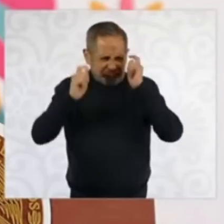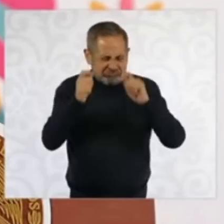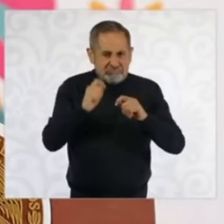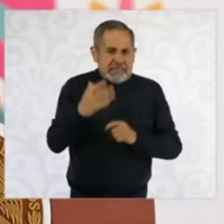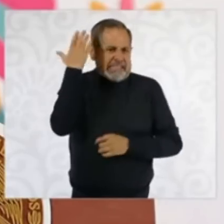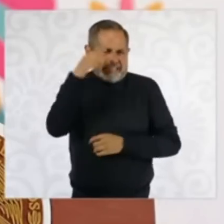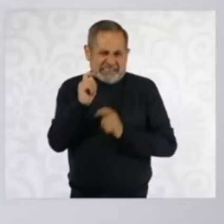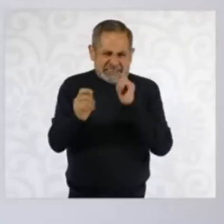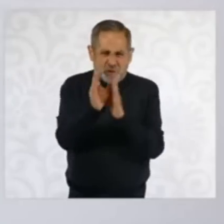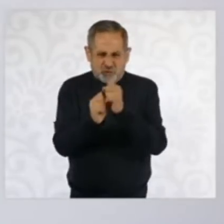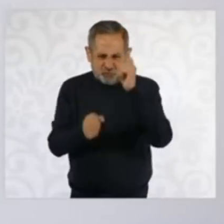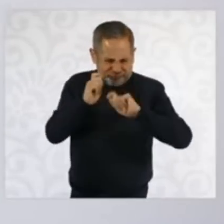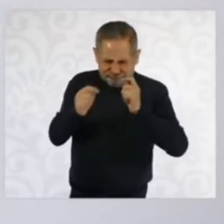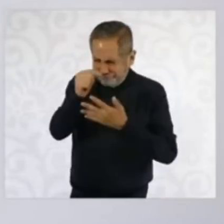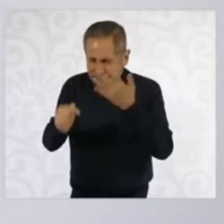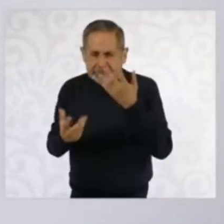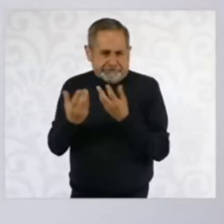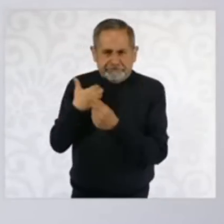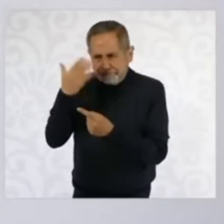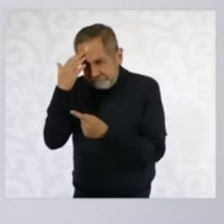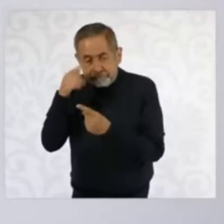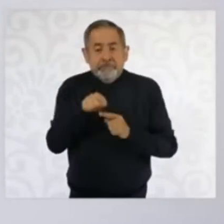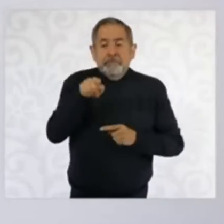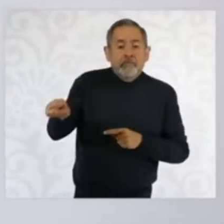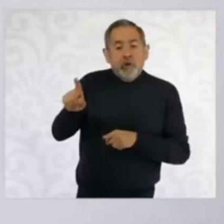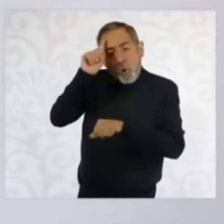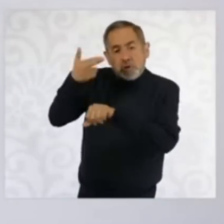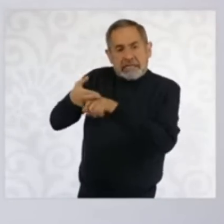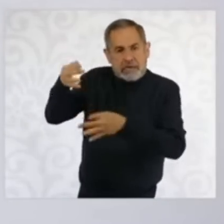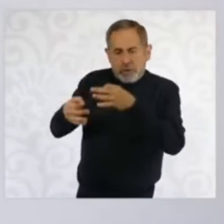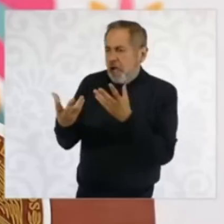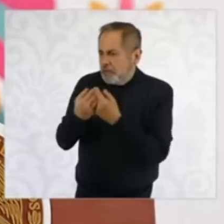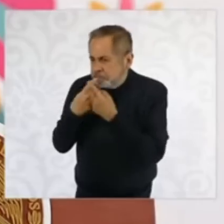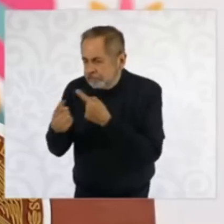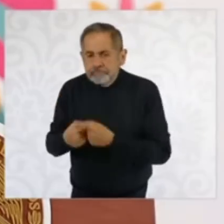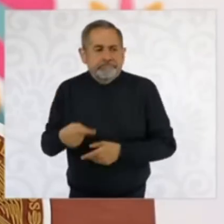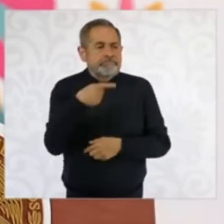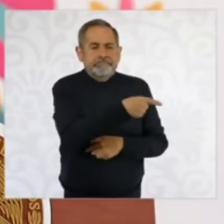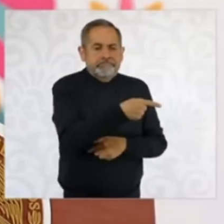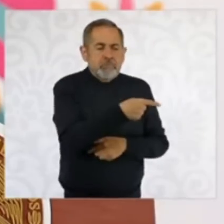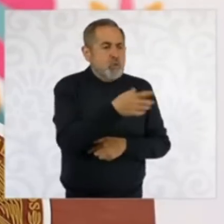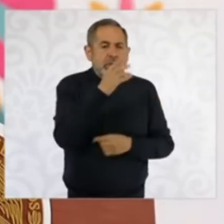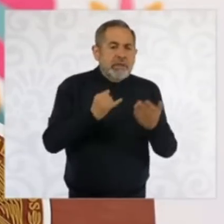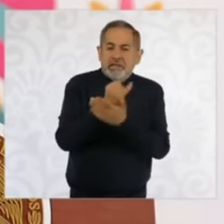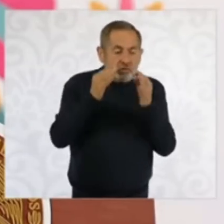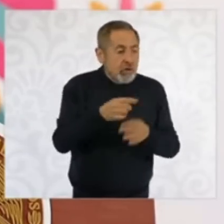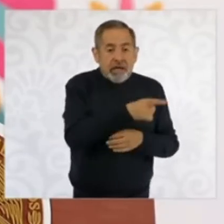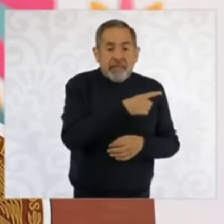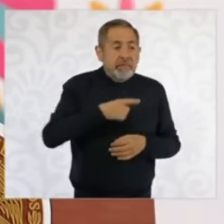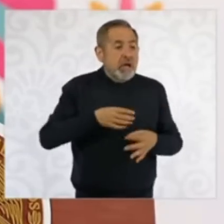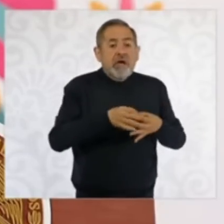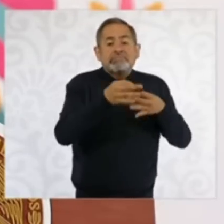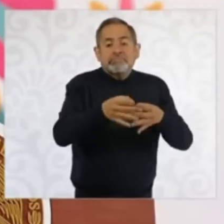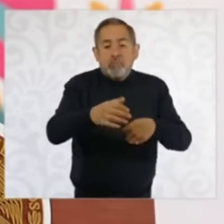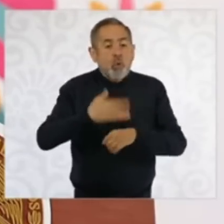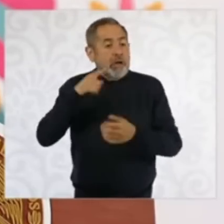cerca de nosotros y al mismo tiempo con la propia consejera jurídica, formalmente deberían retrasar la decisión dada la publicación